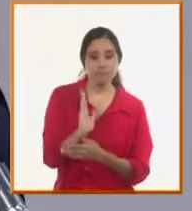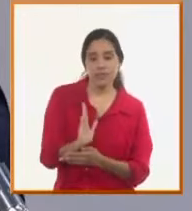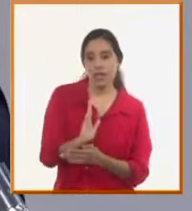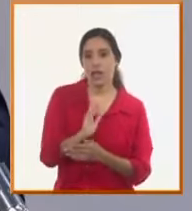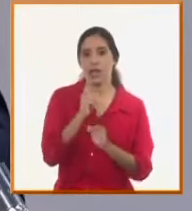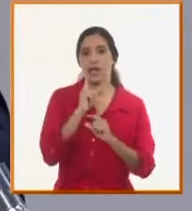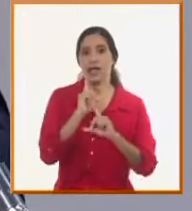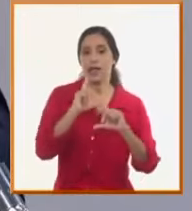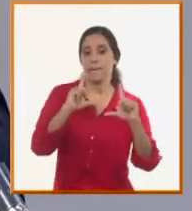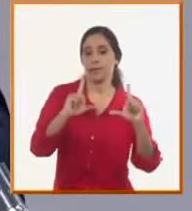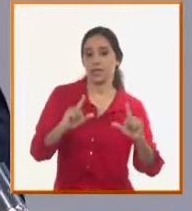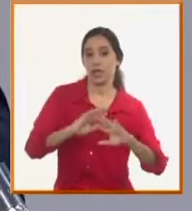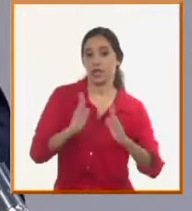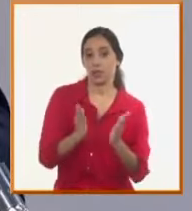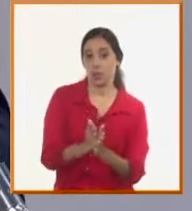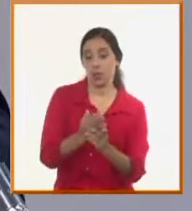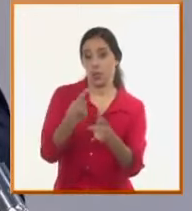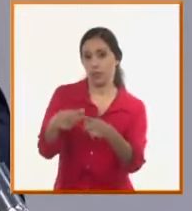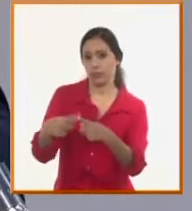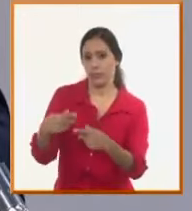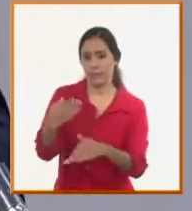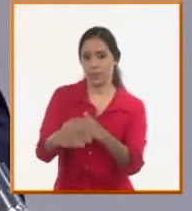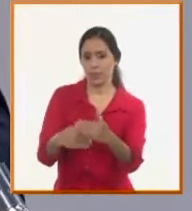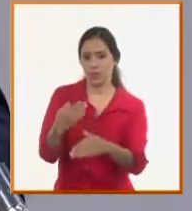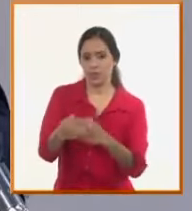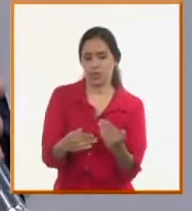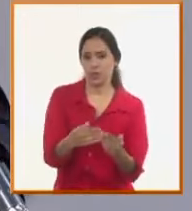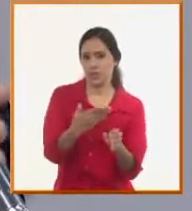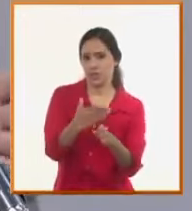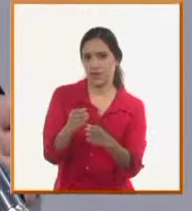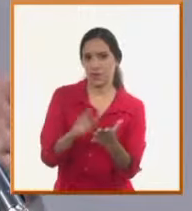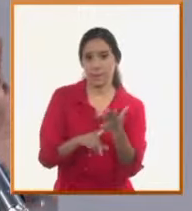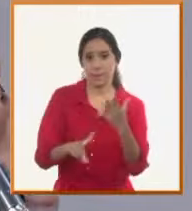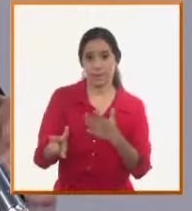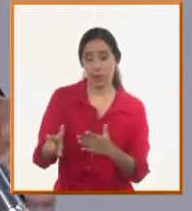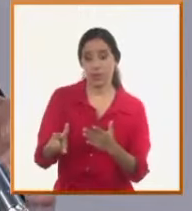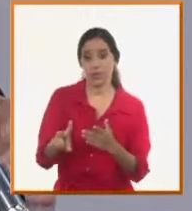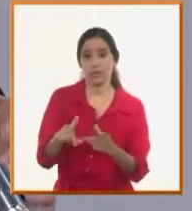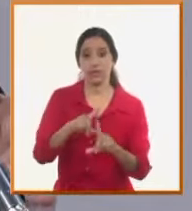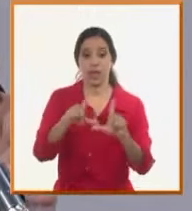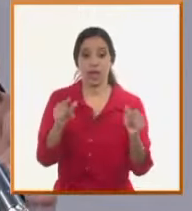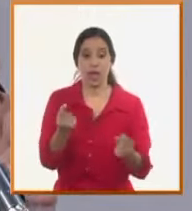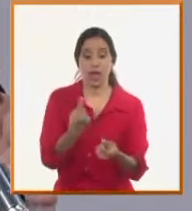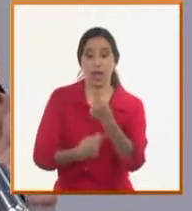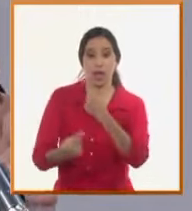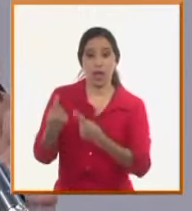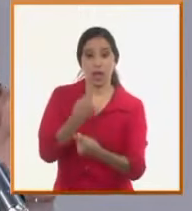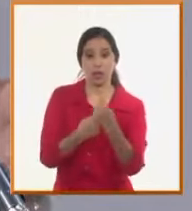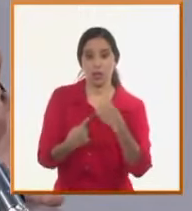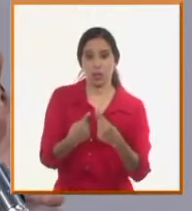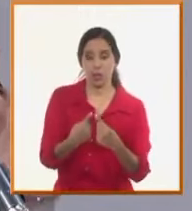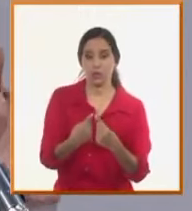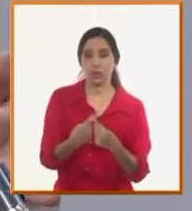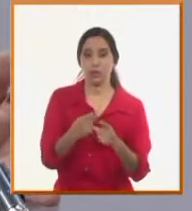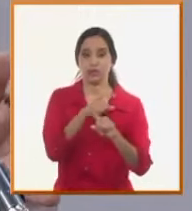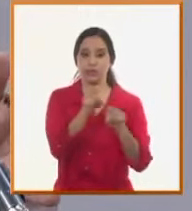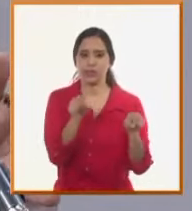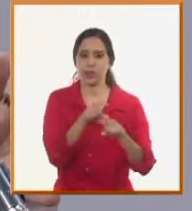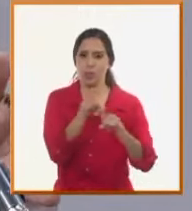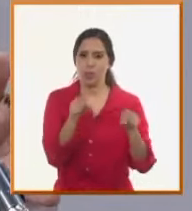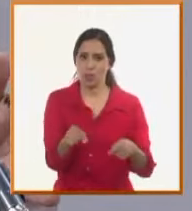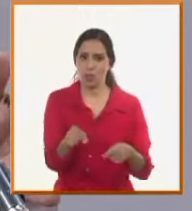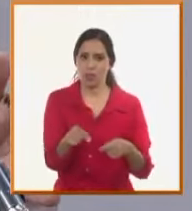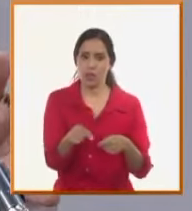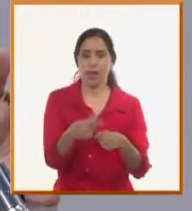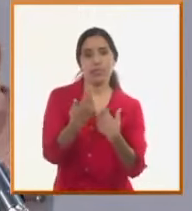el acceso a todas las informaciones, a todas las provincias del país, puede comunicarse o dirigirse a una de las, a la dirección de las